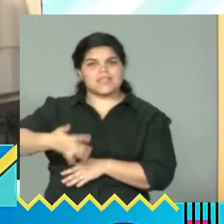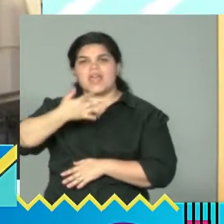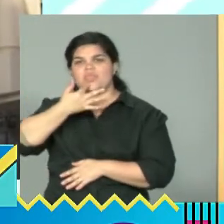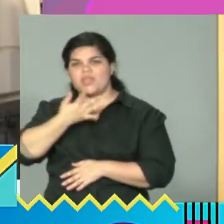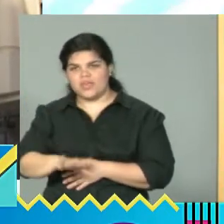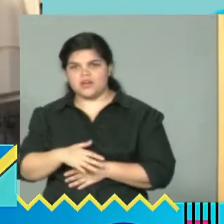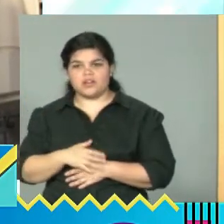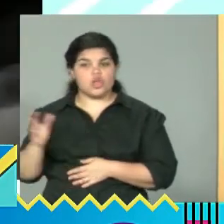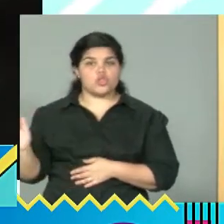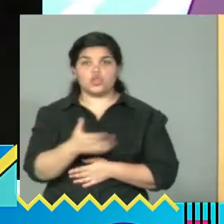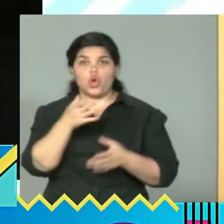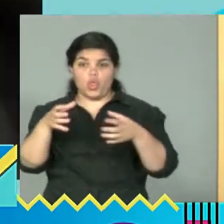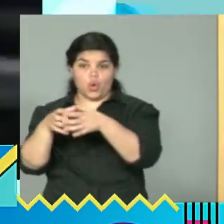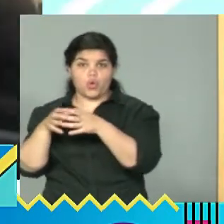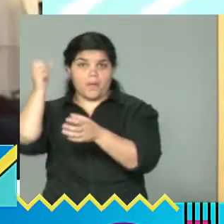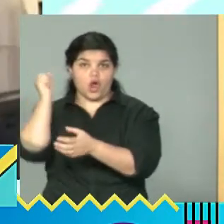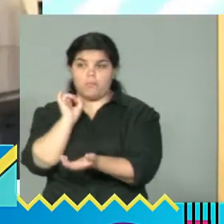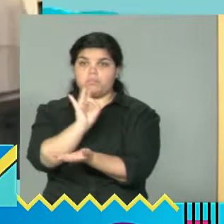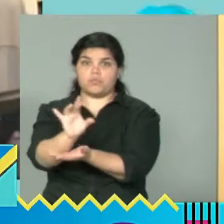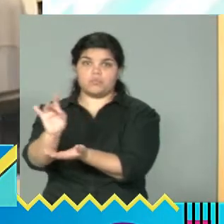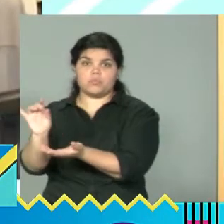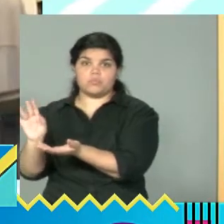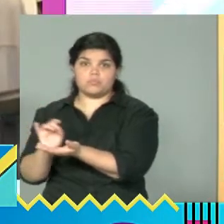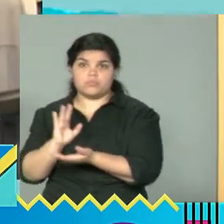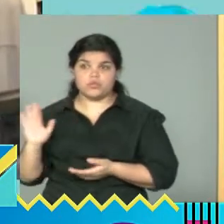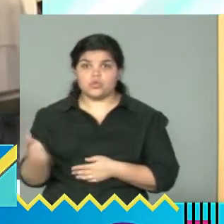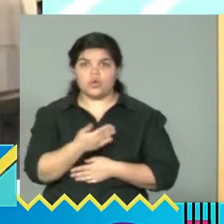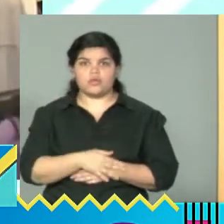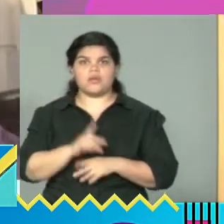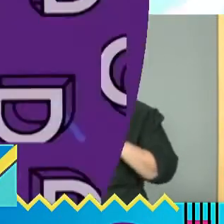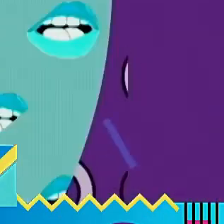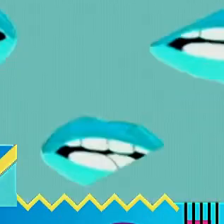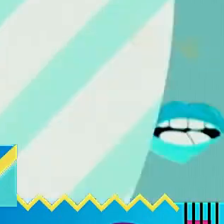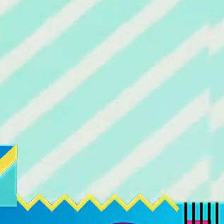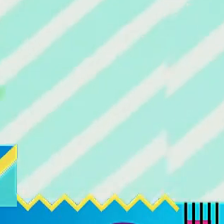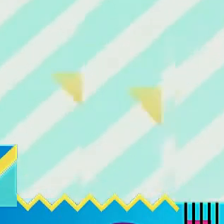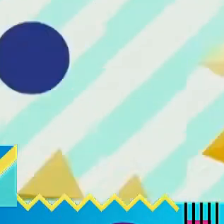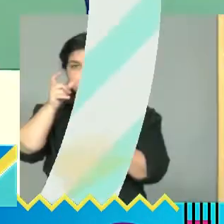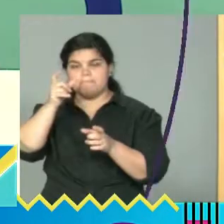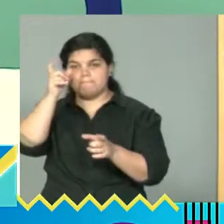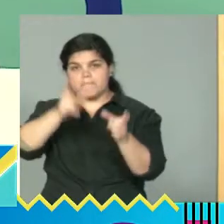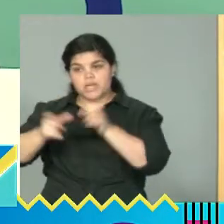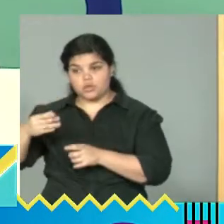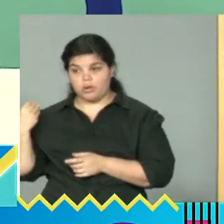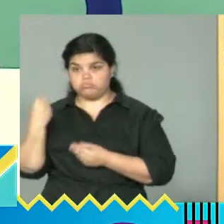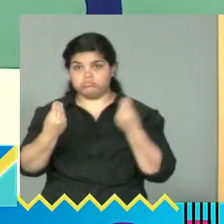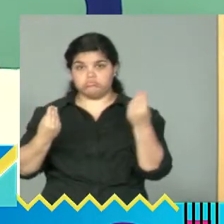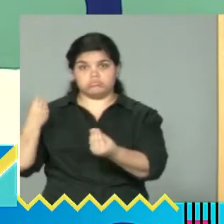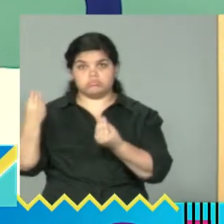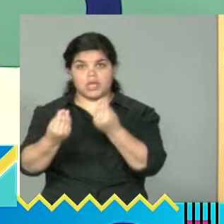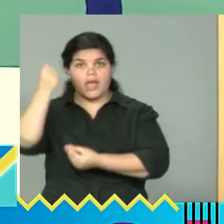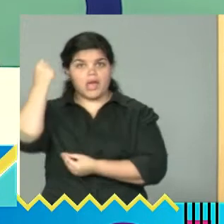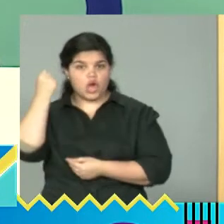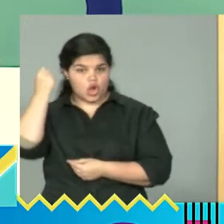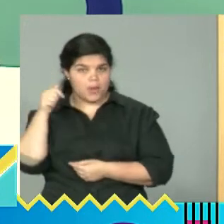entender, echar a todo el mundo y mencionar personas para que ocupen el cargo del área económica con